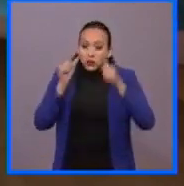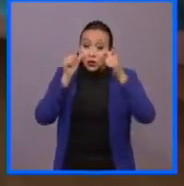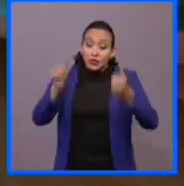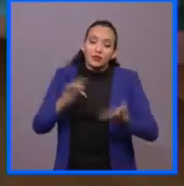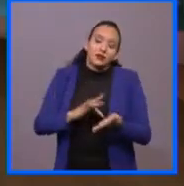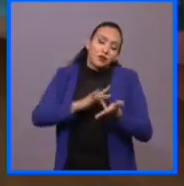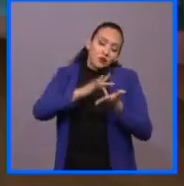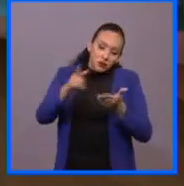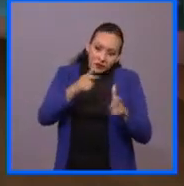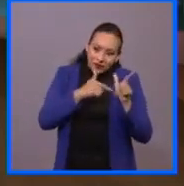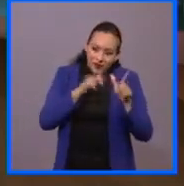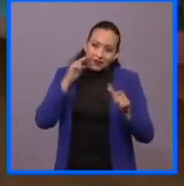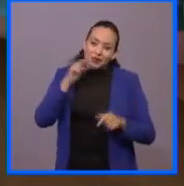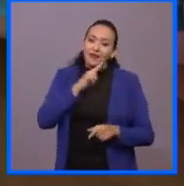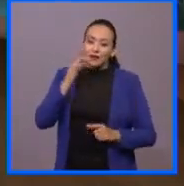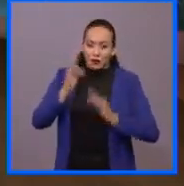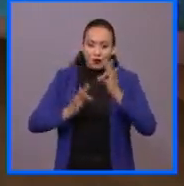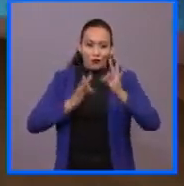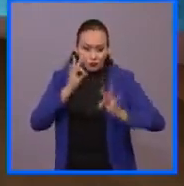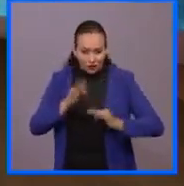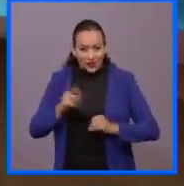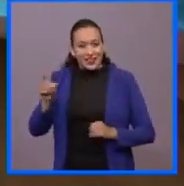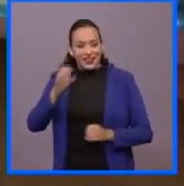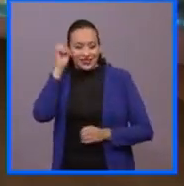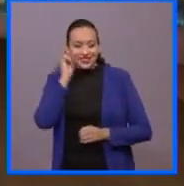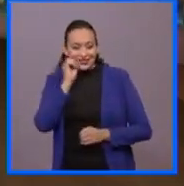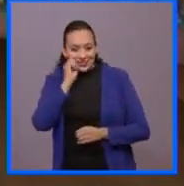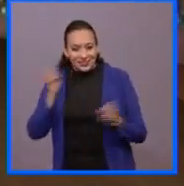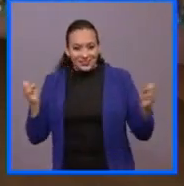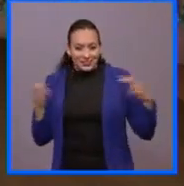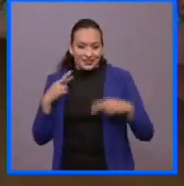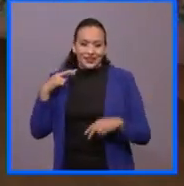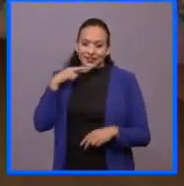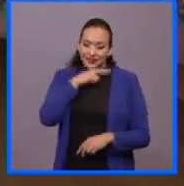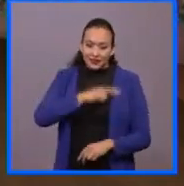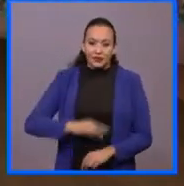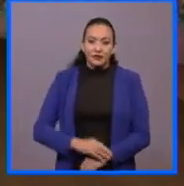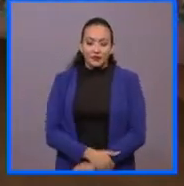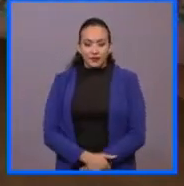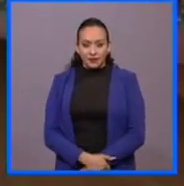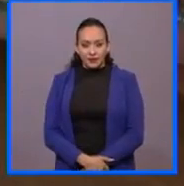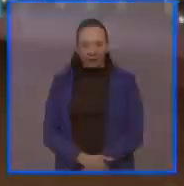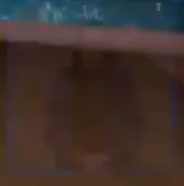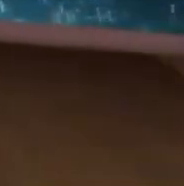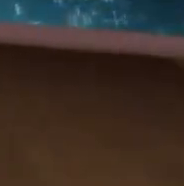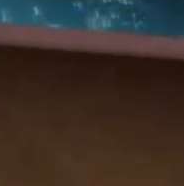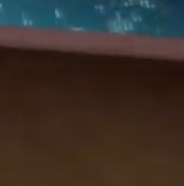con nosotros. Manténgase pendiente de esta señal. Soy Oscar González y nos vemos en la próxima.